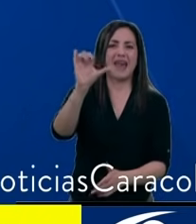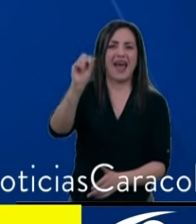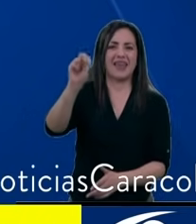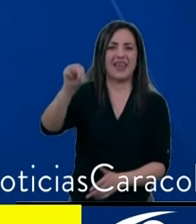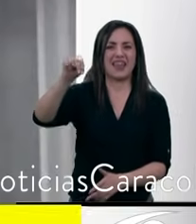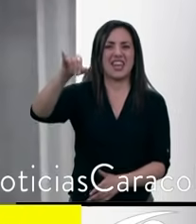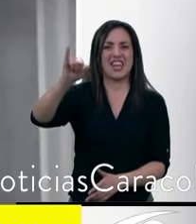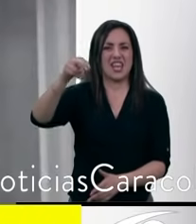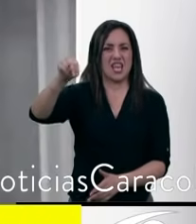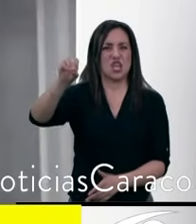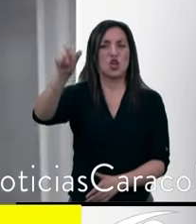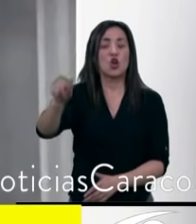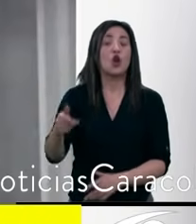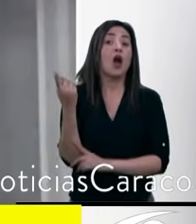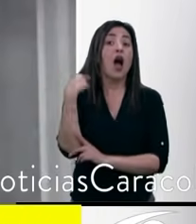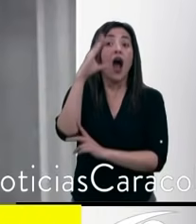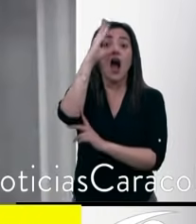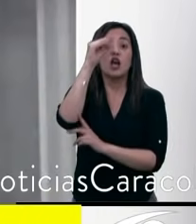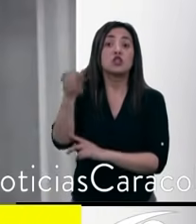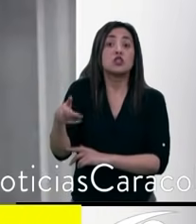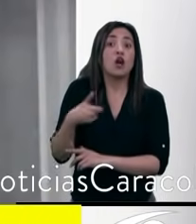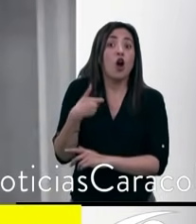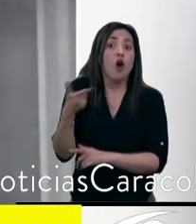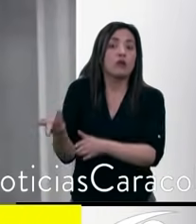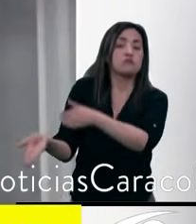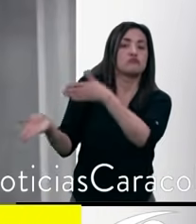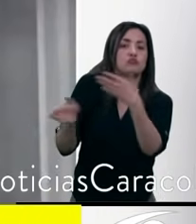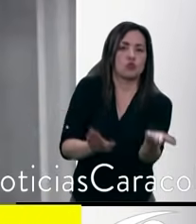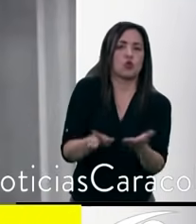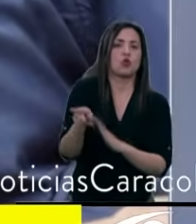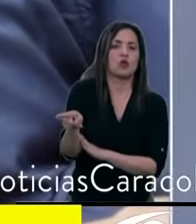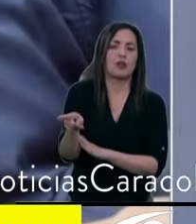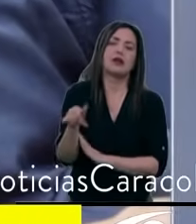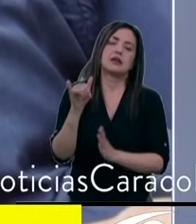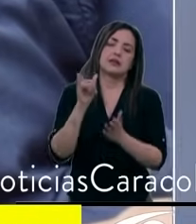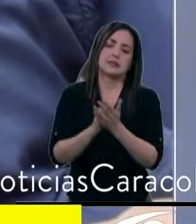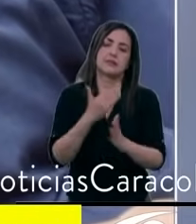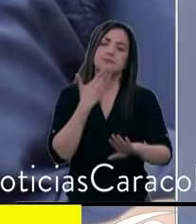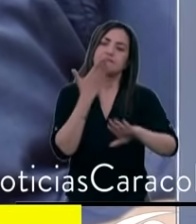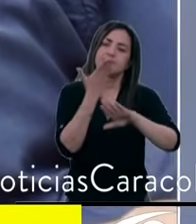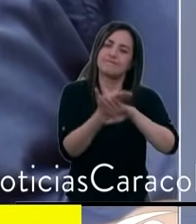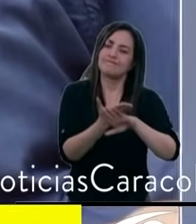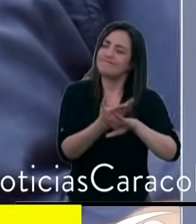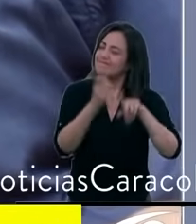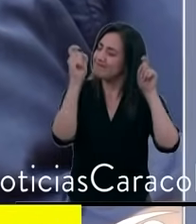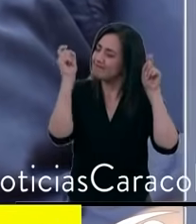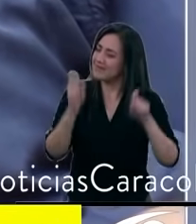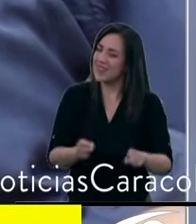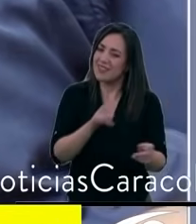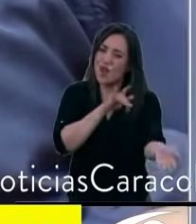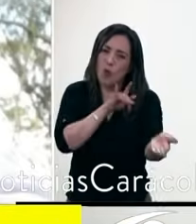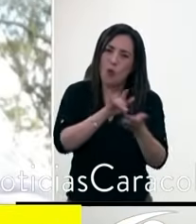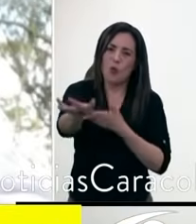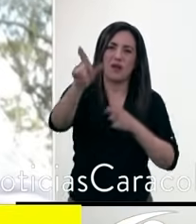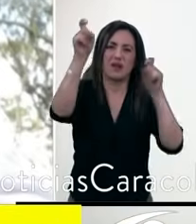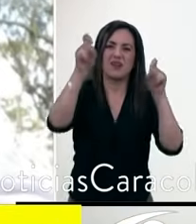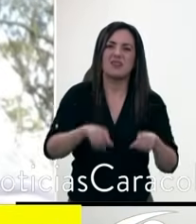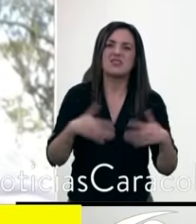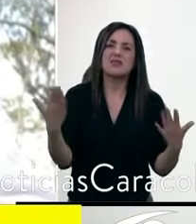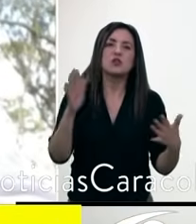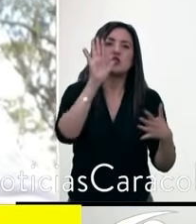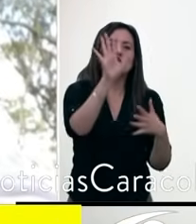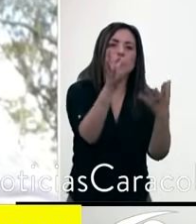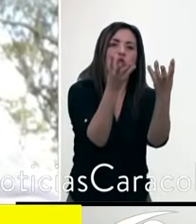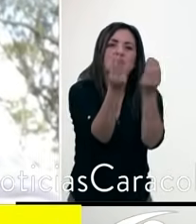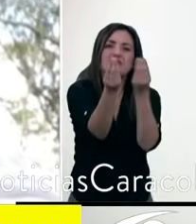vida anoche, por lo cual he solicitado de manera inmediata a los